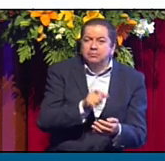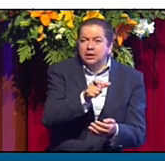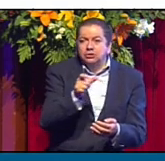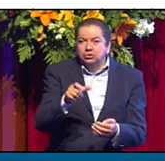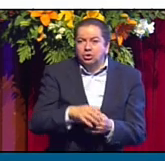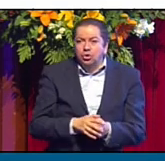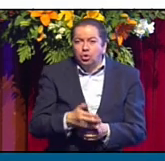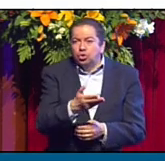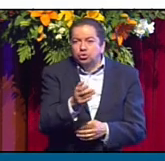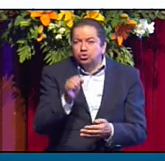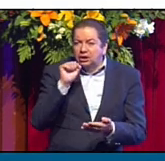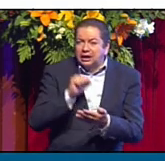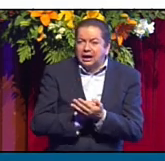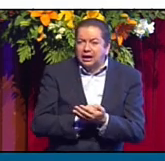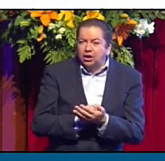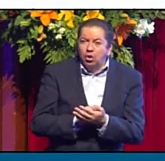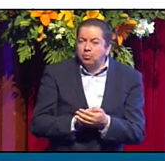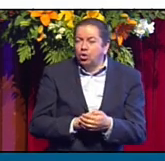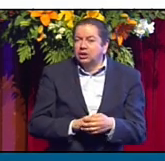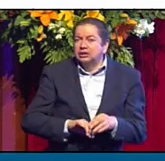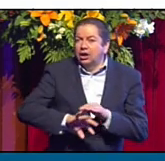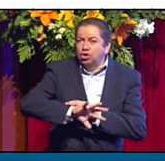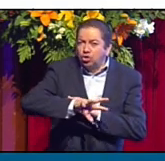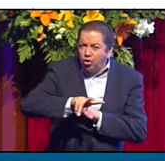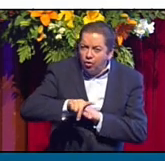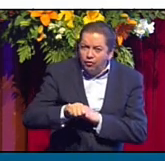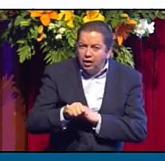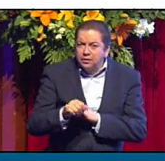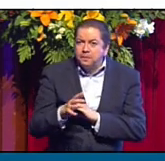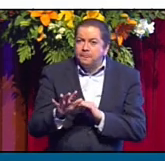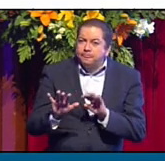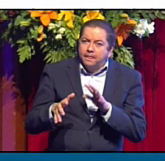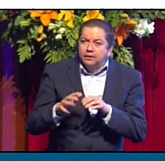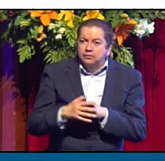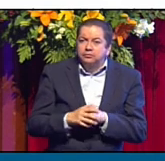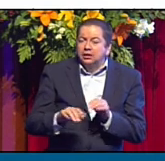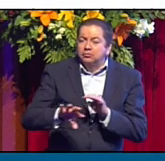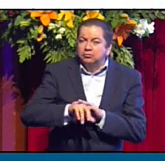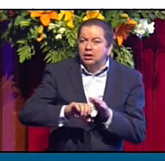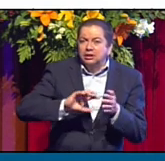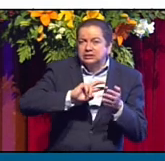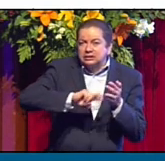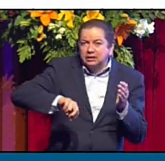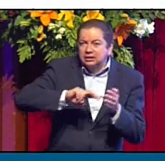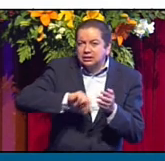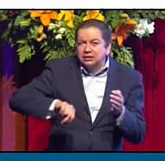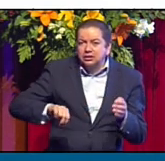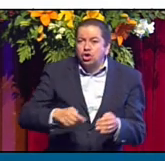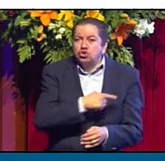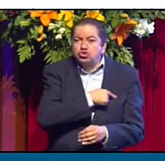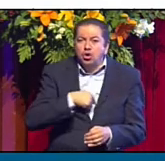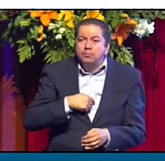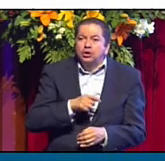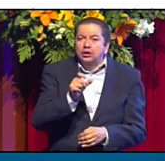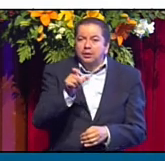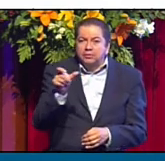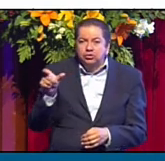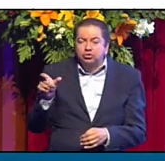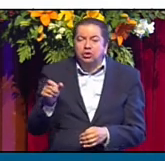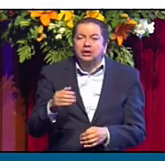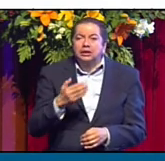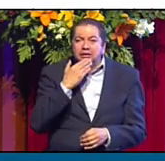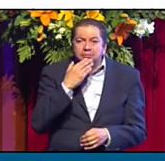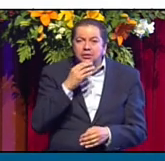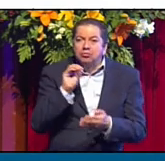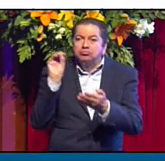que nos estaban robando como unas hermanas, estaban sacando la base de datos, los nombres de nuestros per capitalizados y